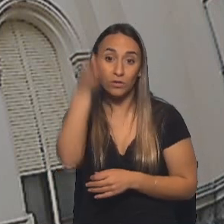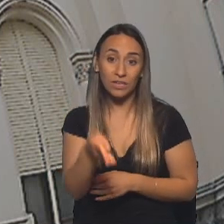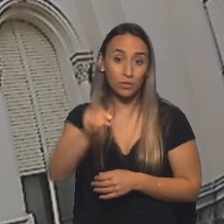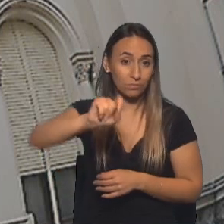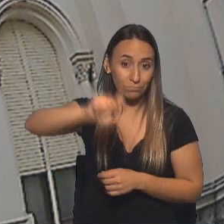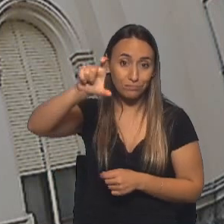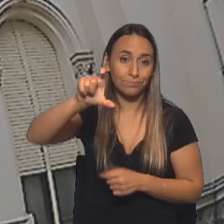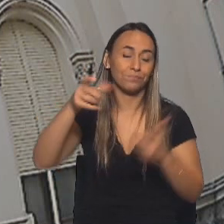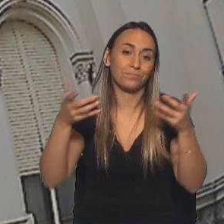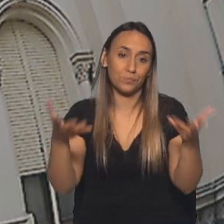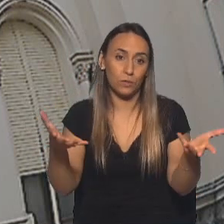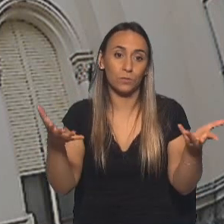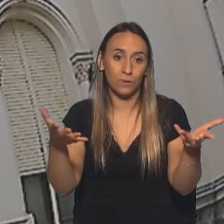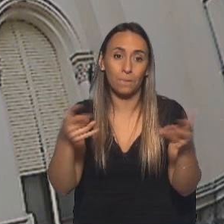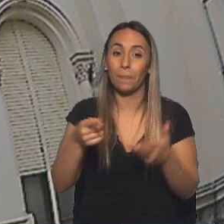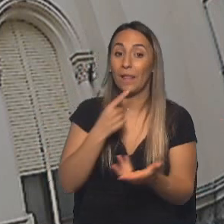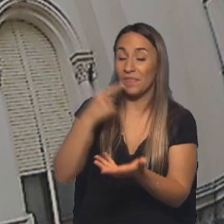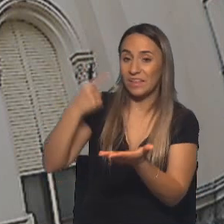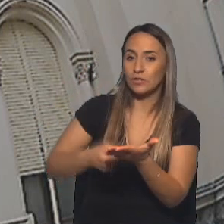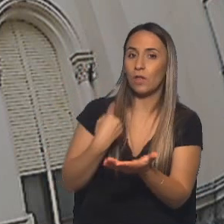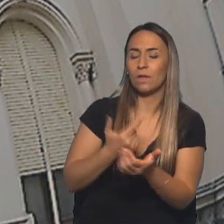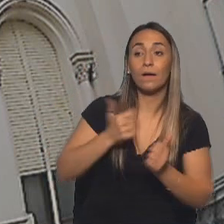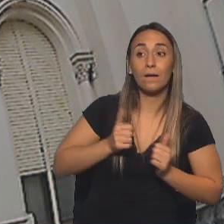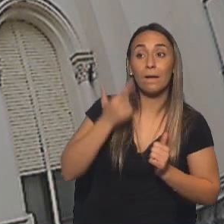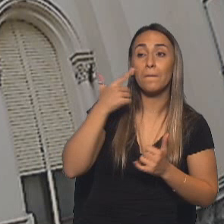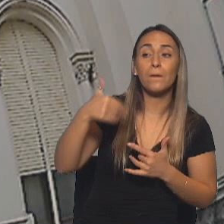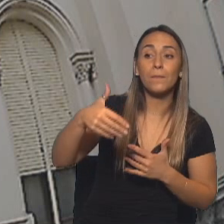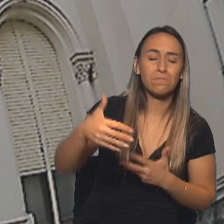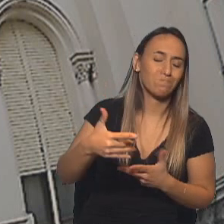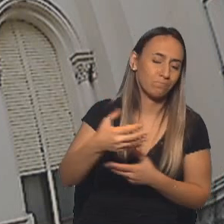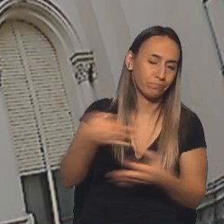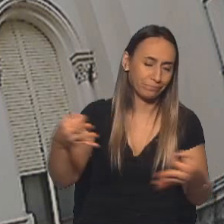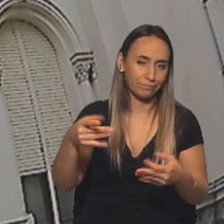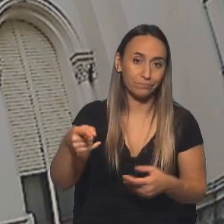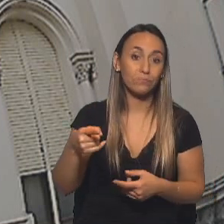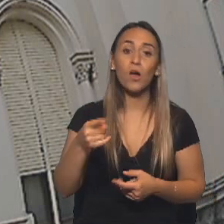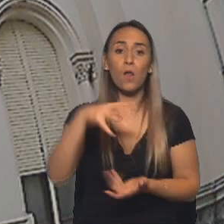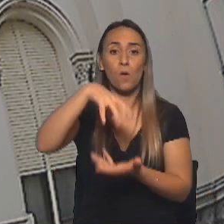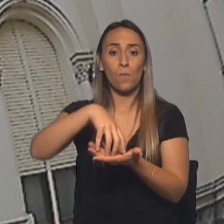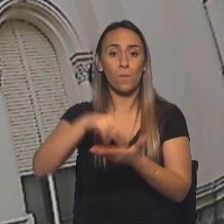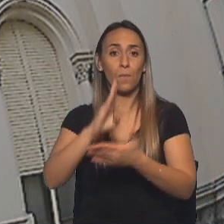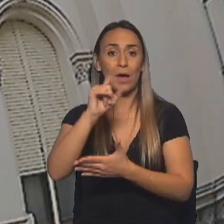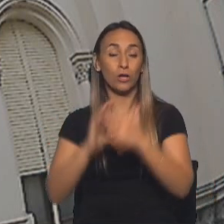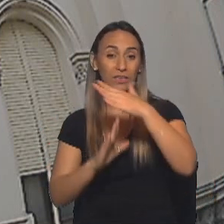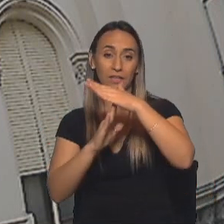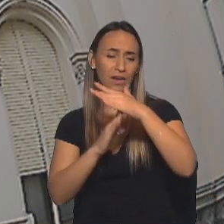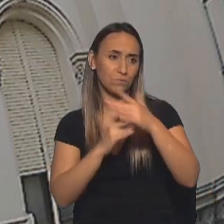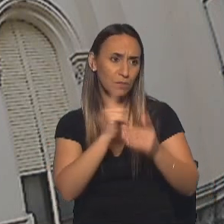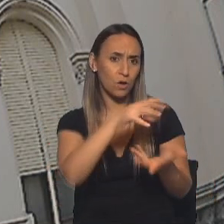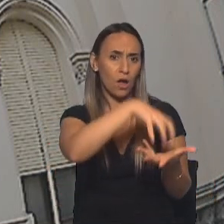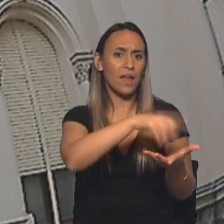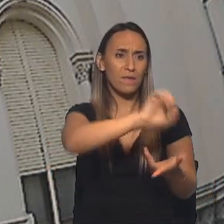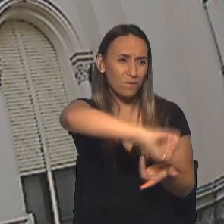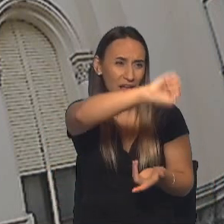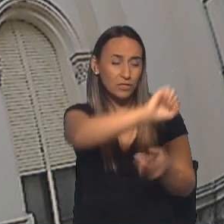46%. Claro, era una de las decisiones que se esperaba del Banco Central luego de conocer el dato que proveyó el INDEC correspondiente a la